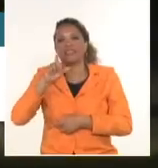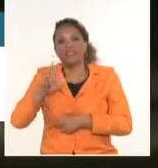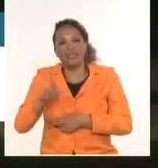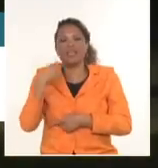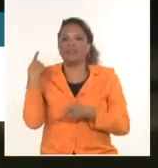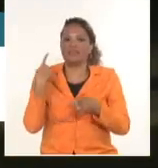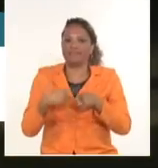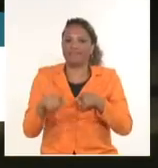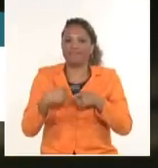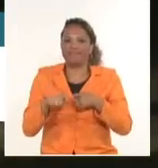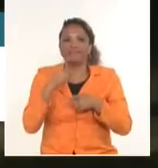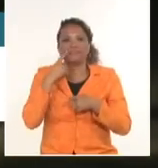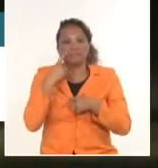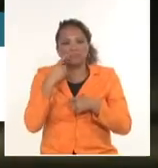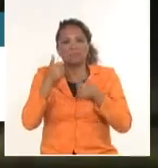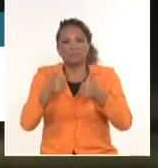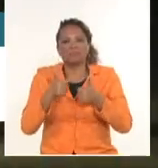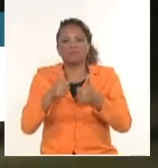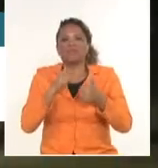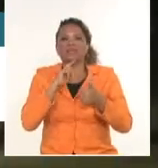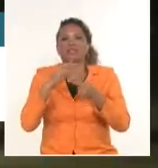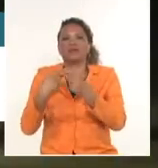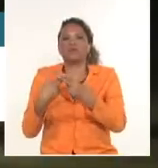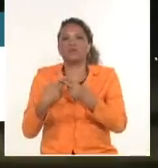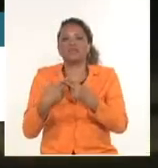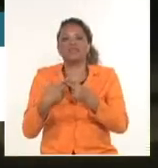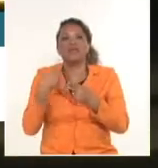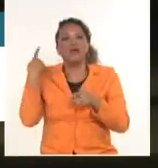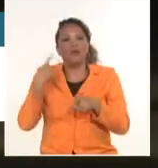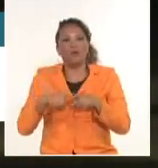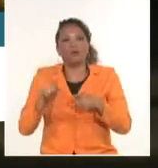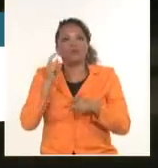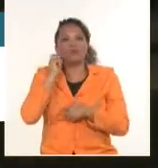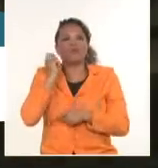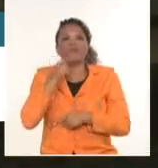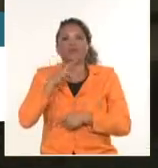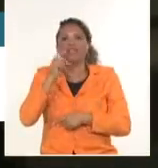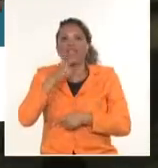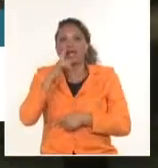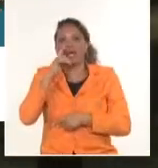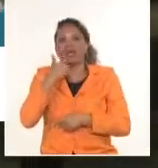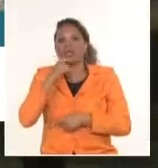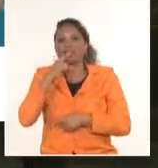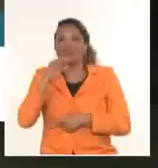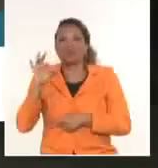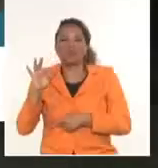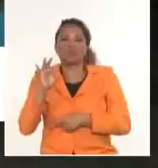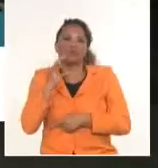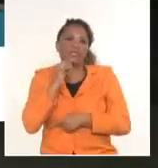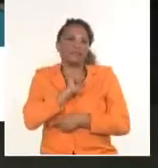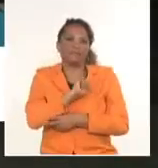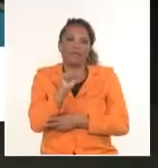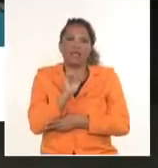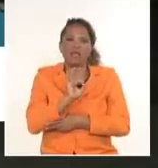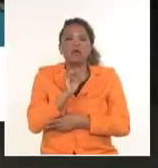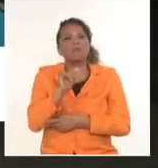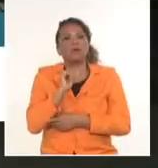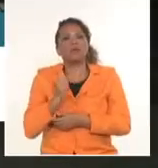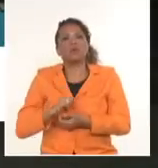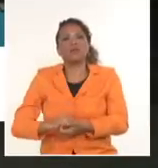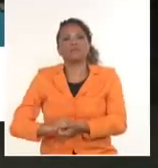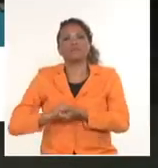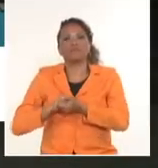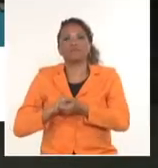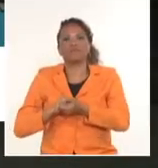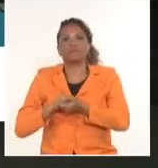en esta cita bajo los 5 aros. El propio Fernando Arzola, quien no clasificó. Por supuesto que también hay que hablar de la lucha con